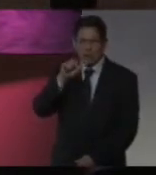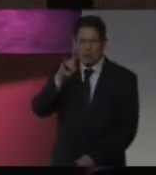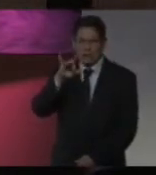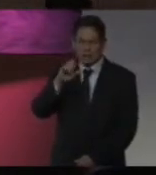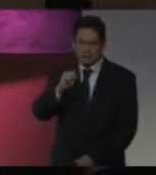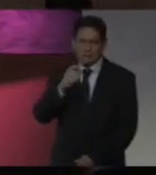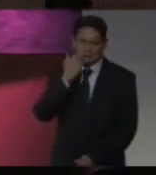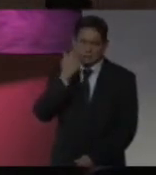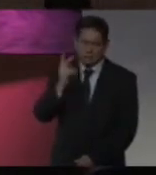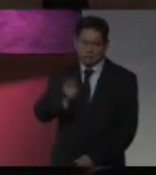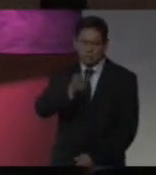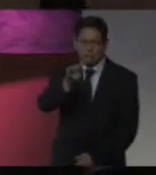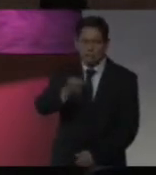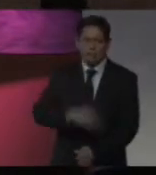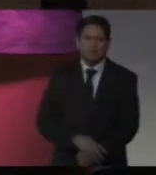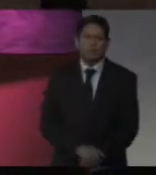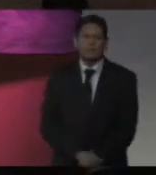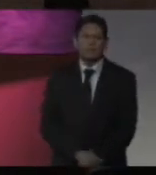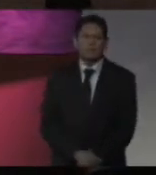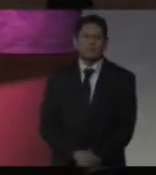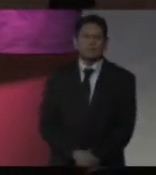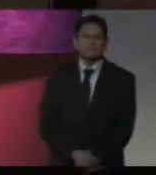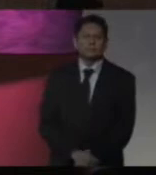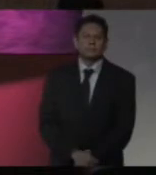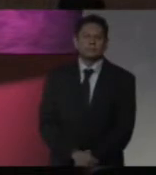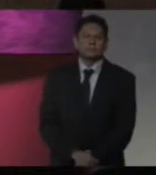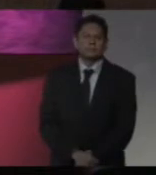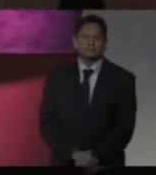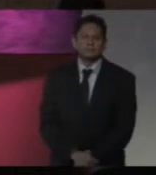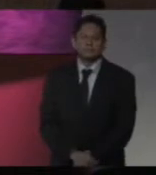a las cuestiones de